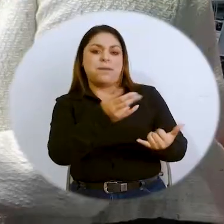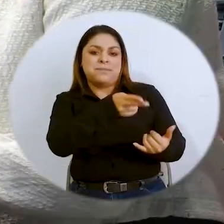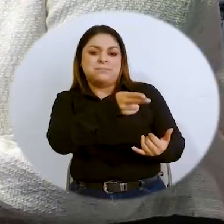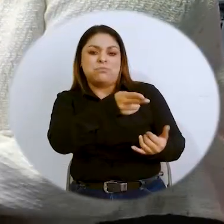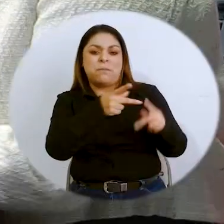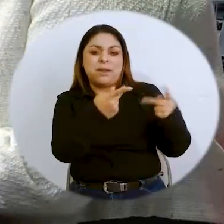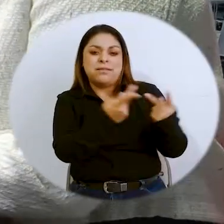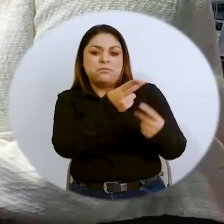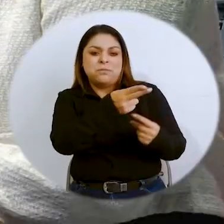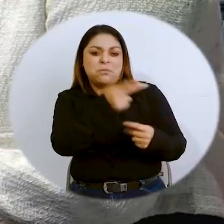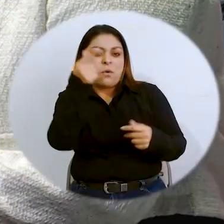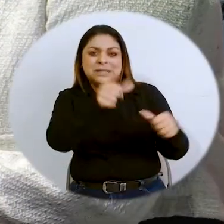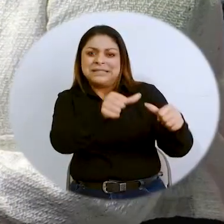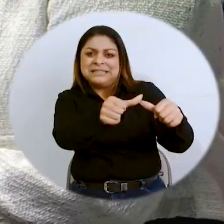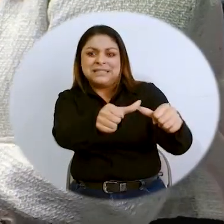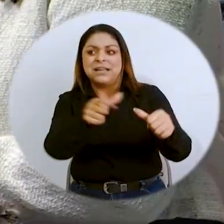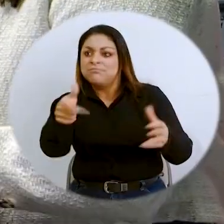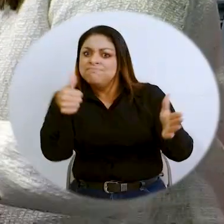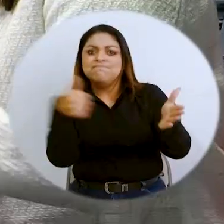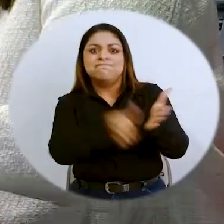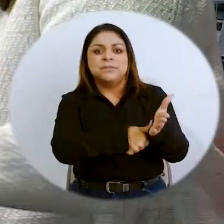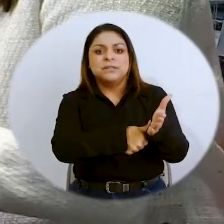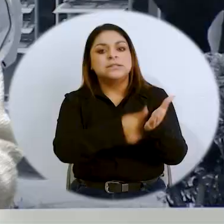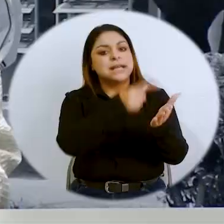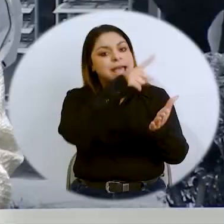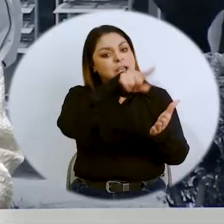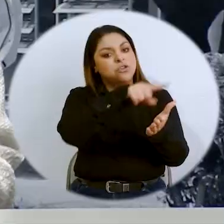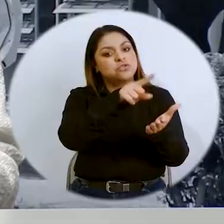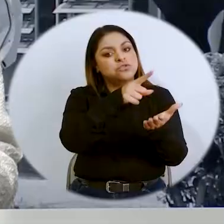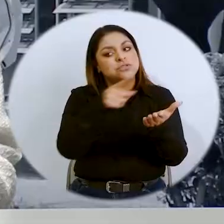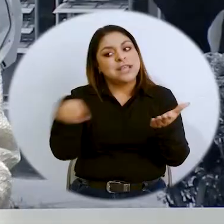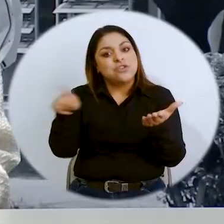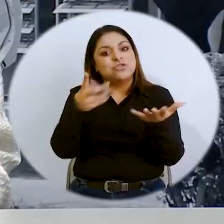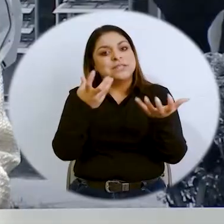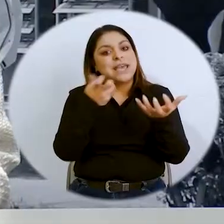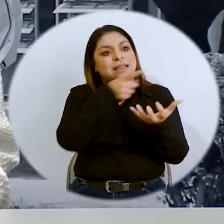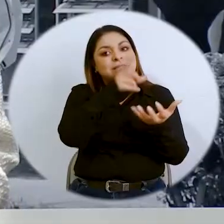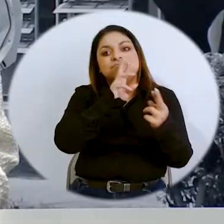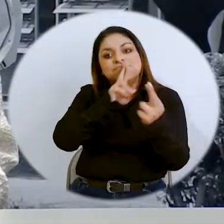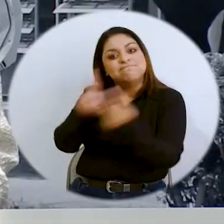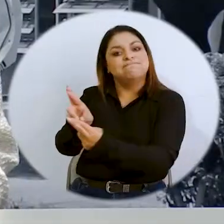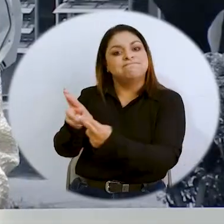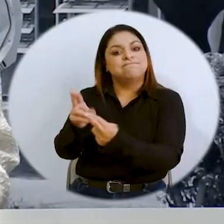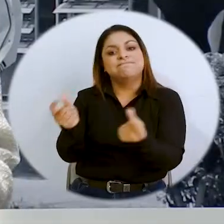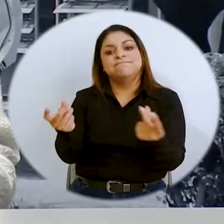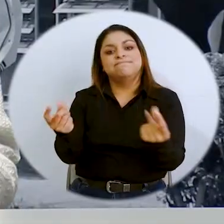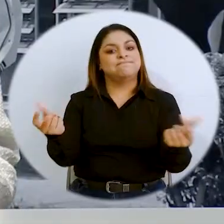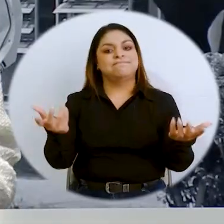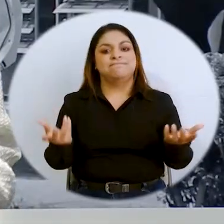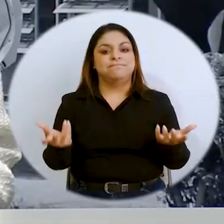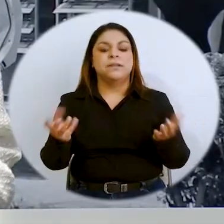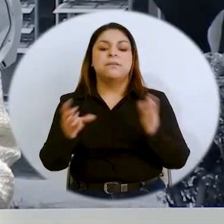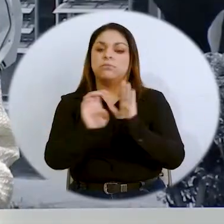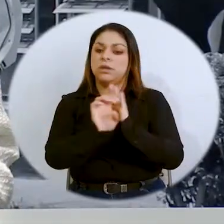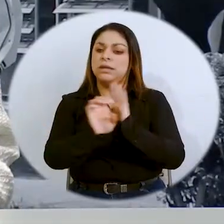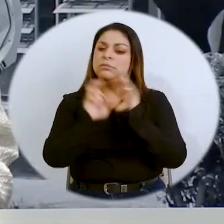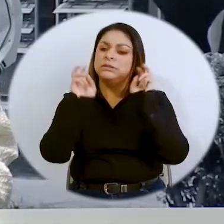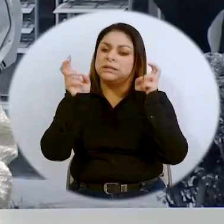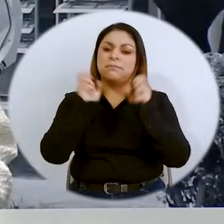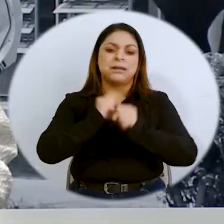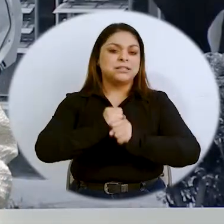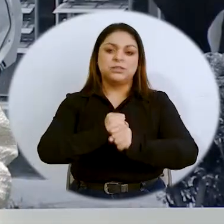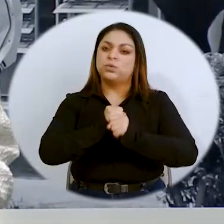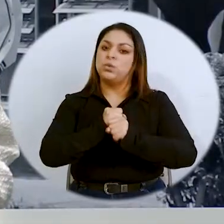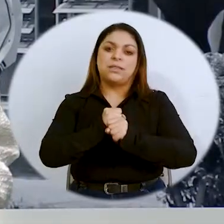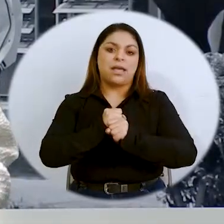o al oficialismo, y necesitan que les den respuestas a muchos de sus problemas, que tienen que ver, como decía, con el